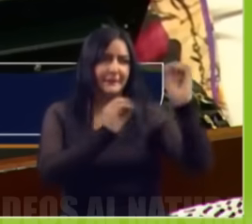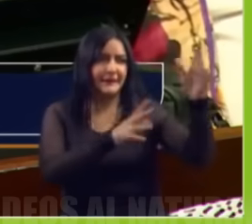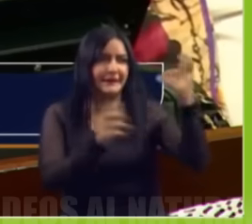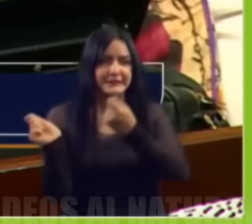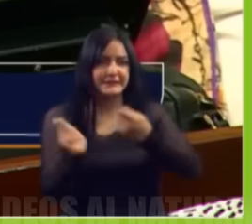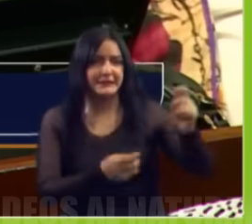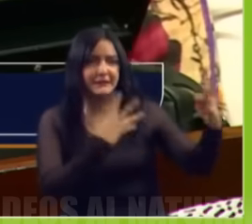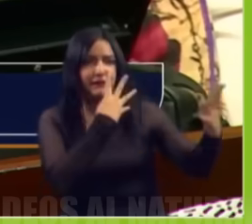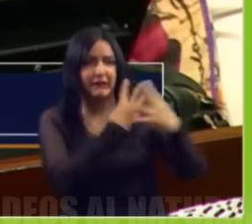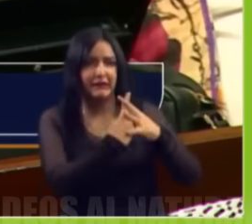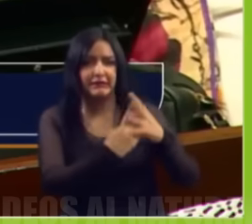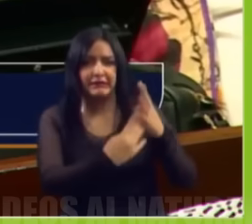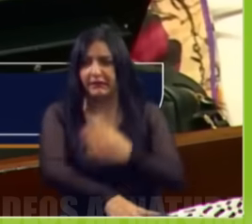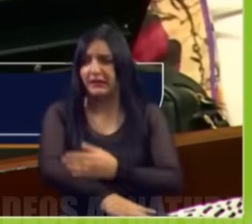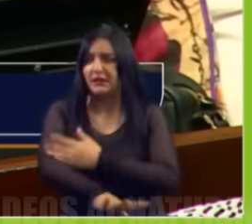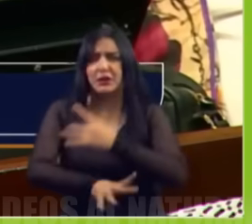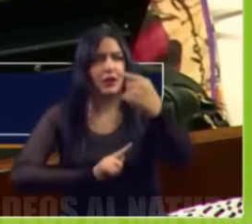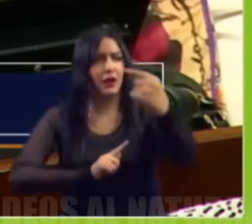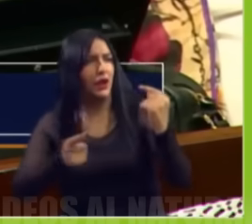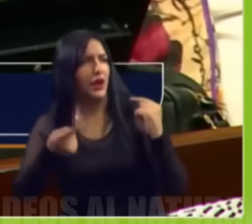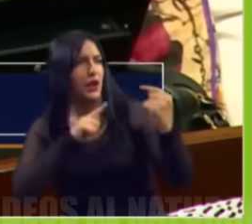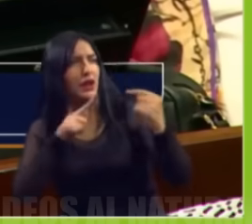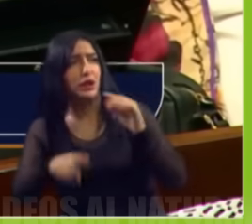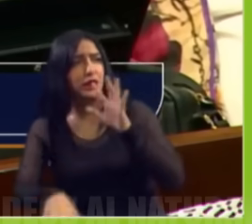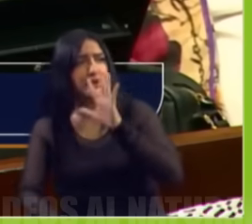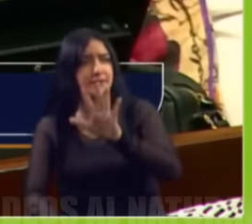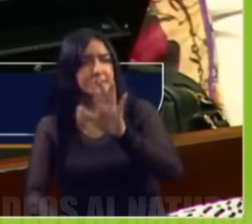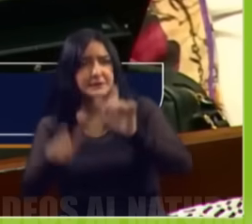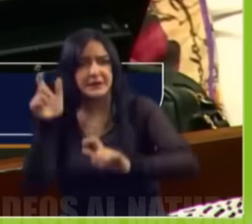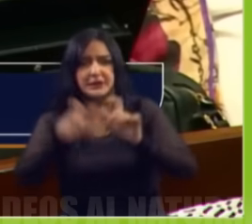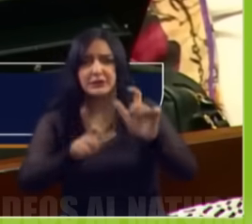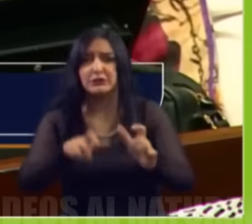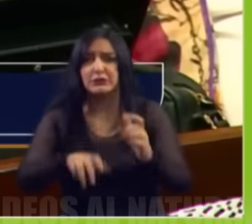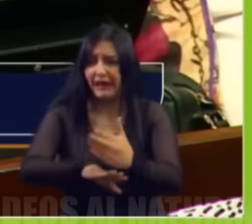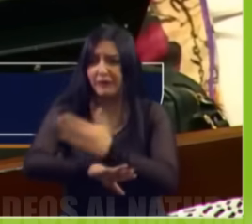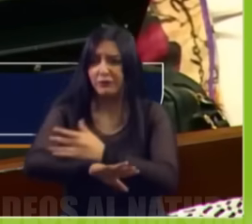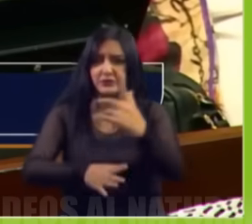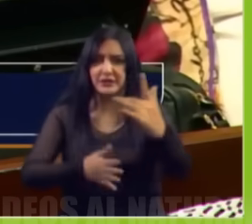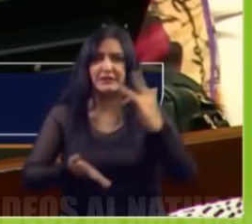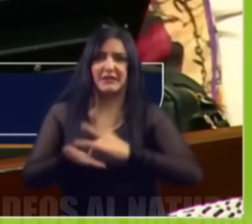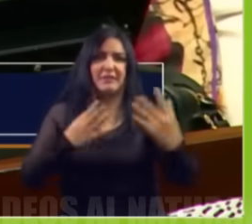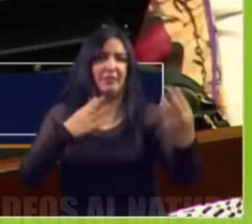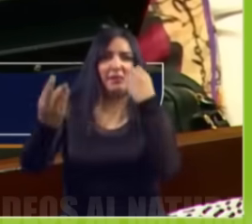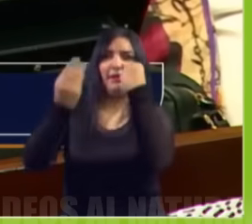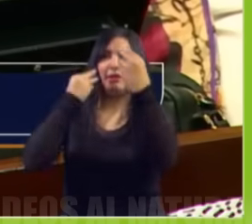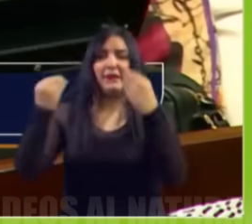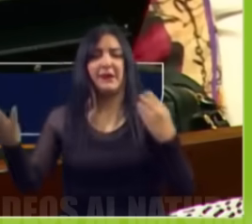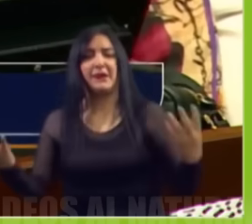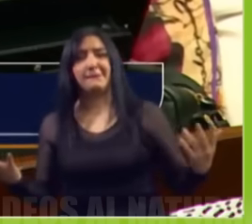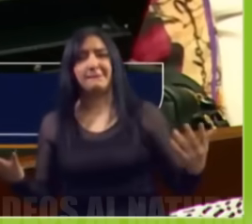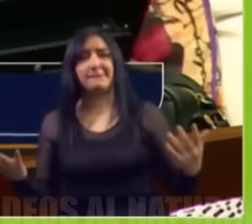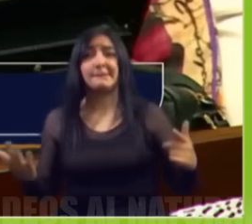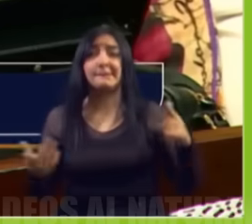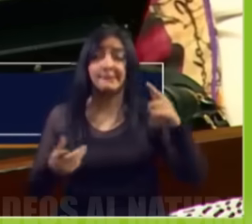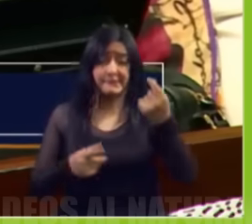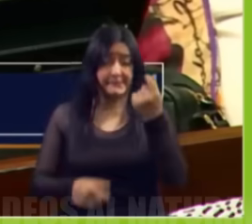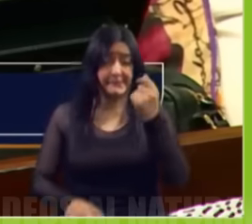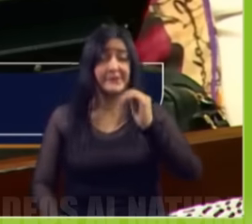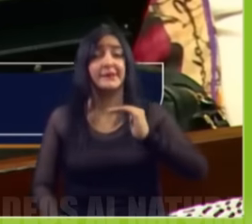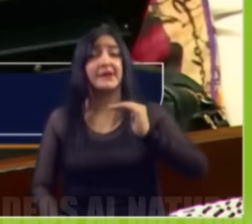nosotros hicimos los debates aquí contra esa gente que usted aquí acusa hoy. Y a un costo muy